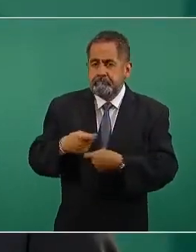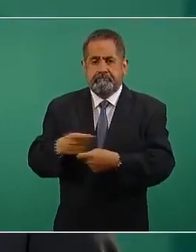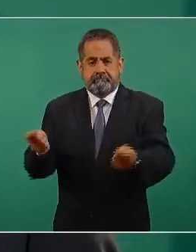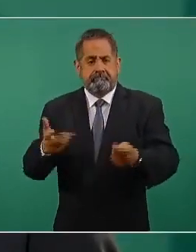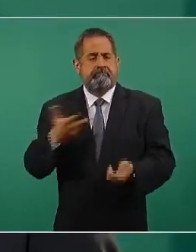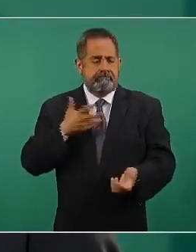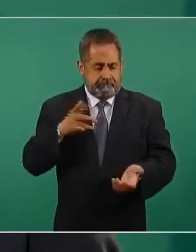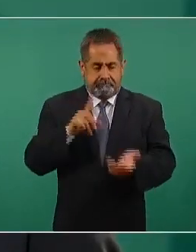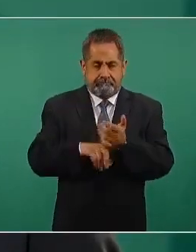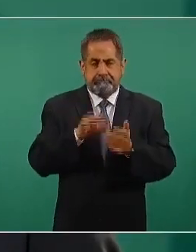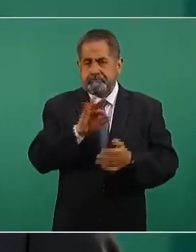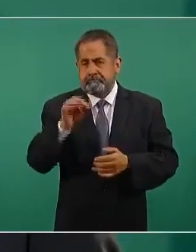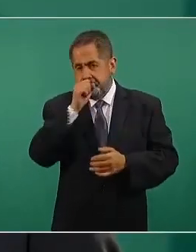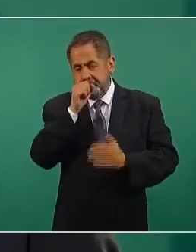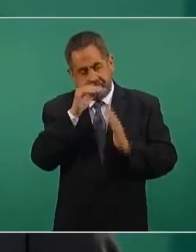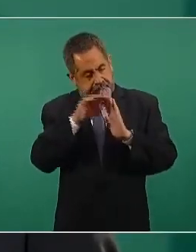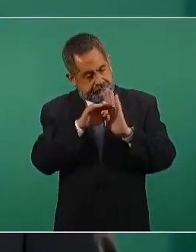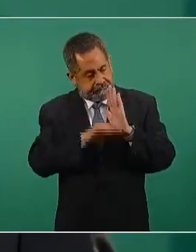vacuna,